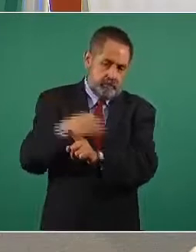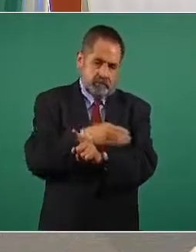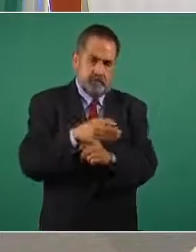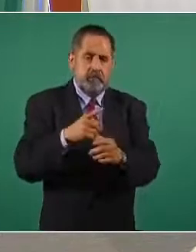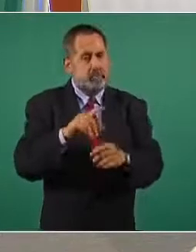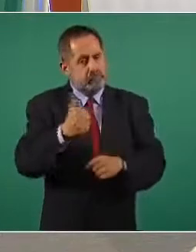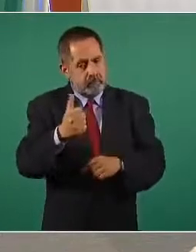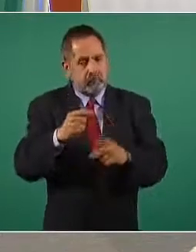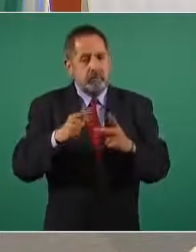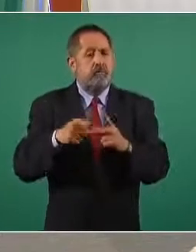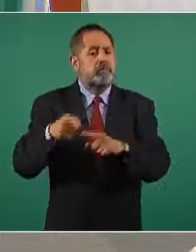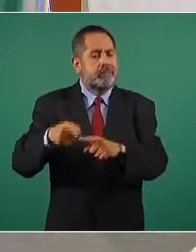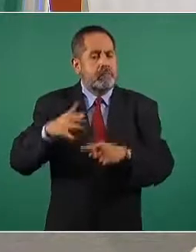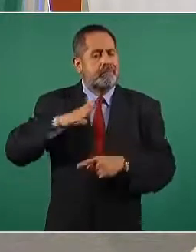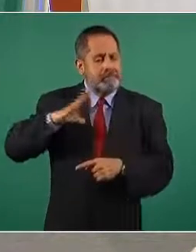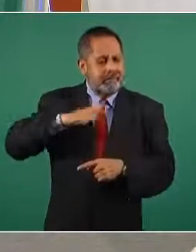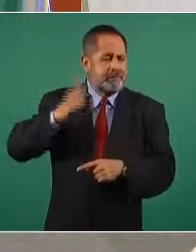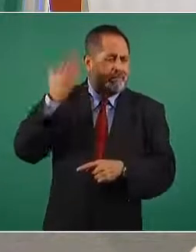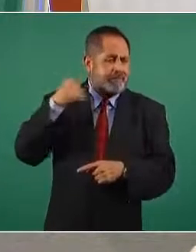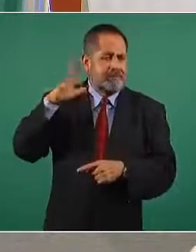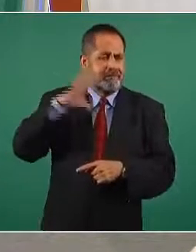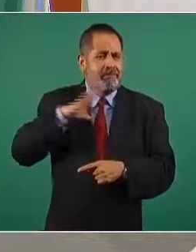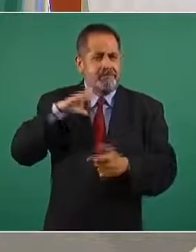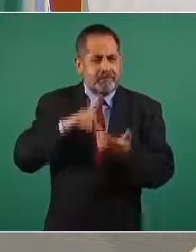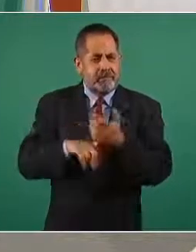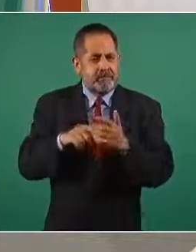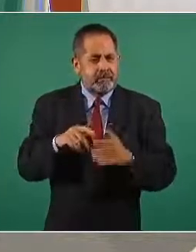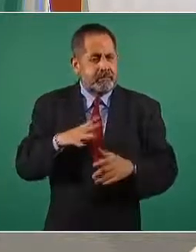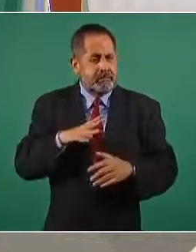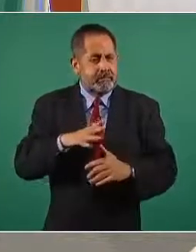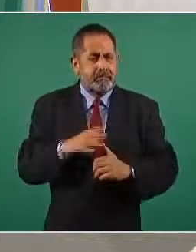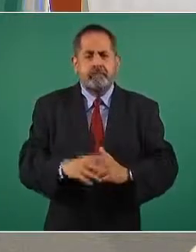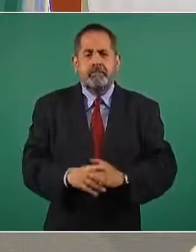existía, todo esto ya existía.